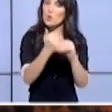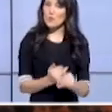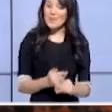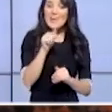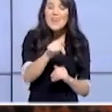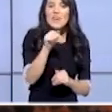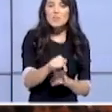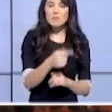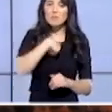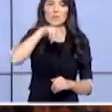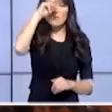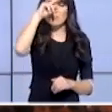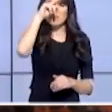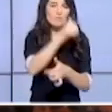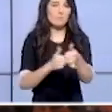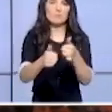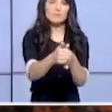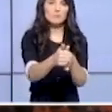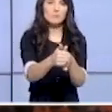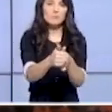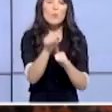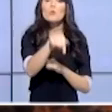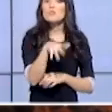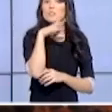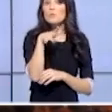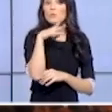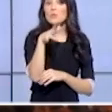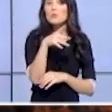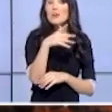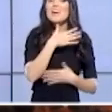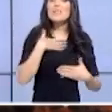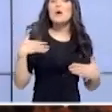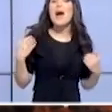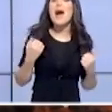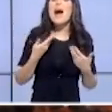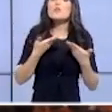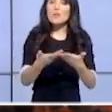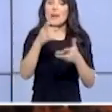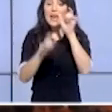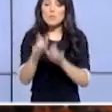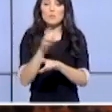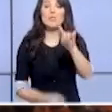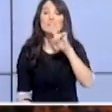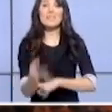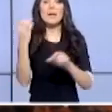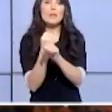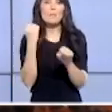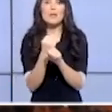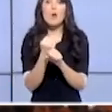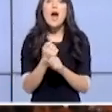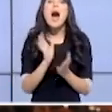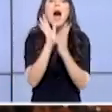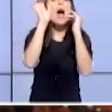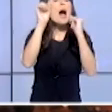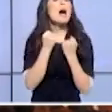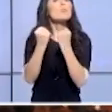trabajo ellos son nuestra principal preocupación y por eso hemos querido ayudar a quienes generan empleo